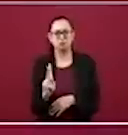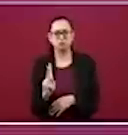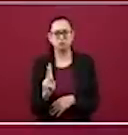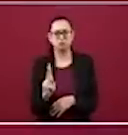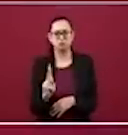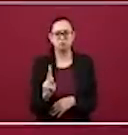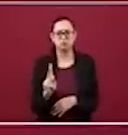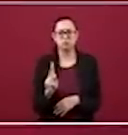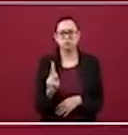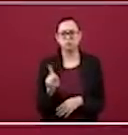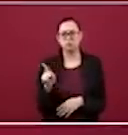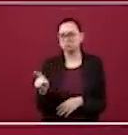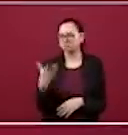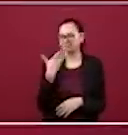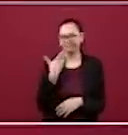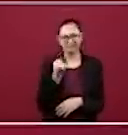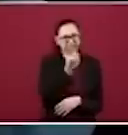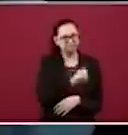con muchísima capacidad.